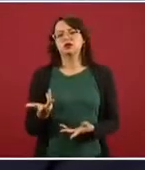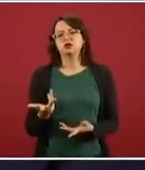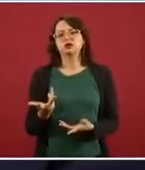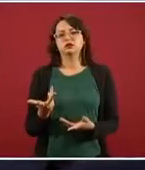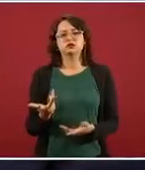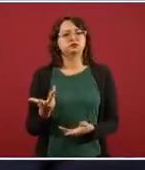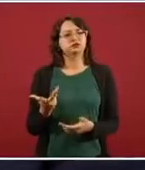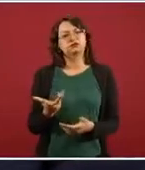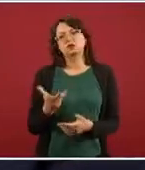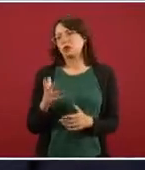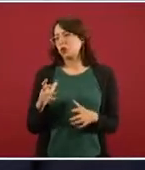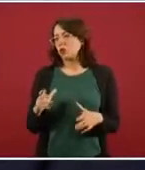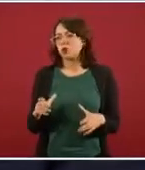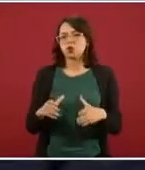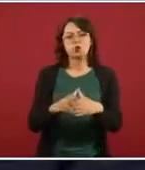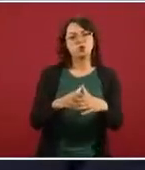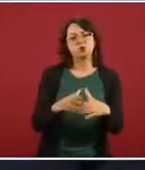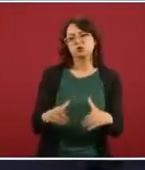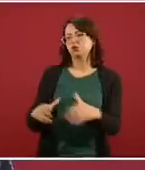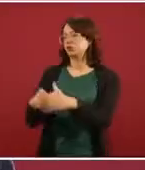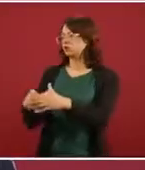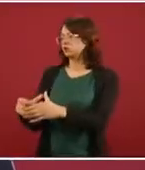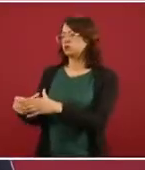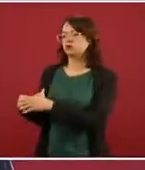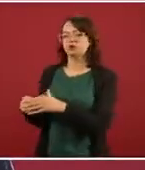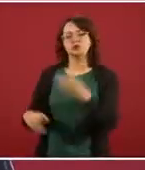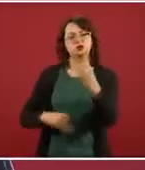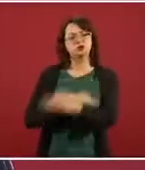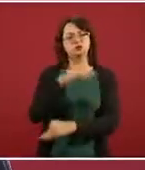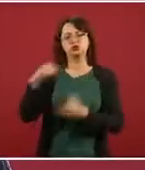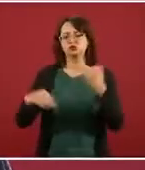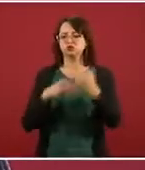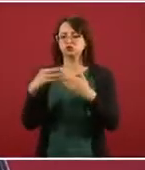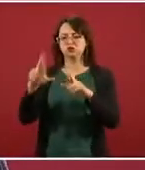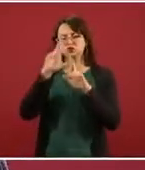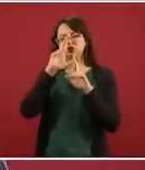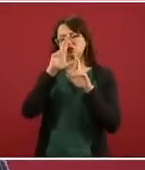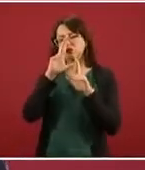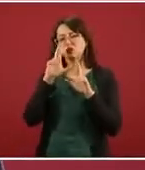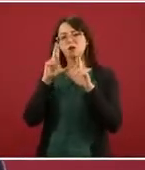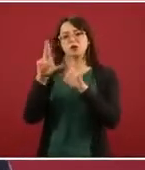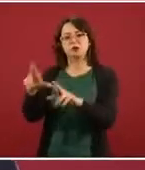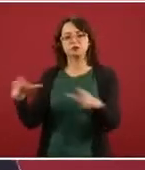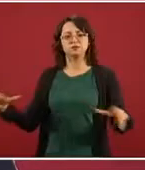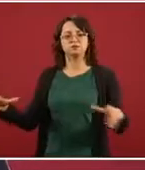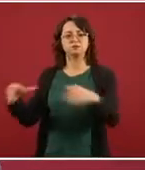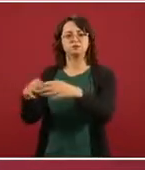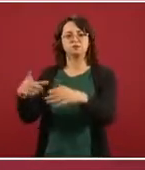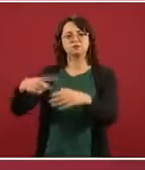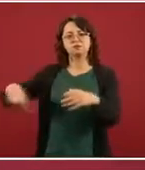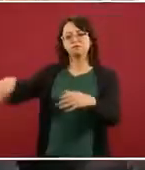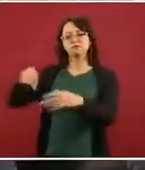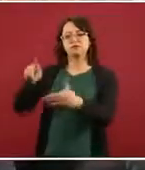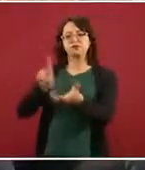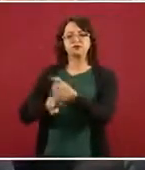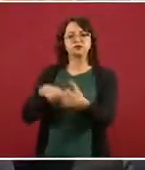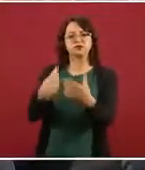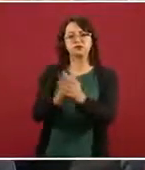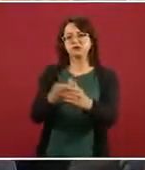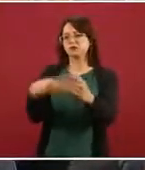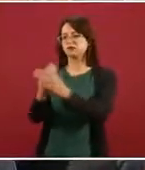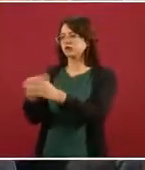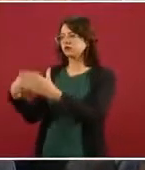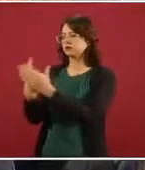corrientes que hay en el magisterio, todas las tendencias, tenemos muy buenas